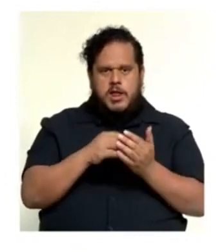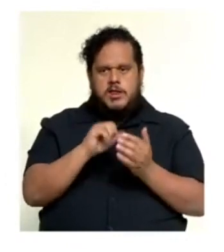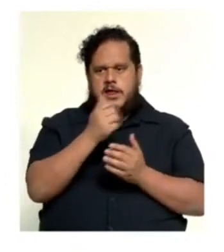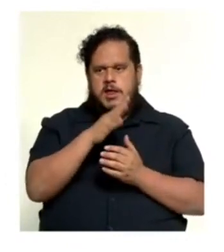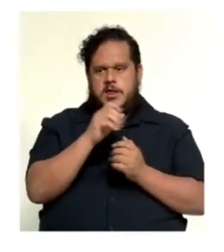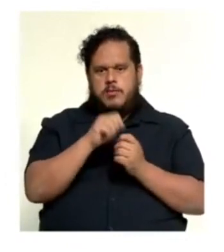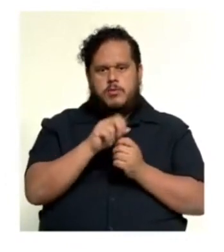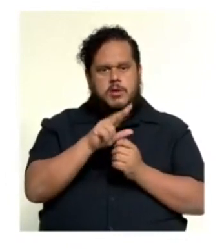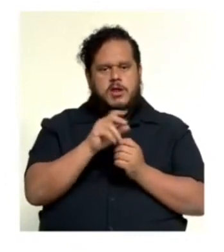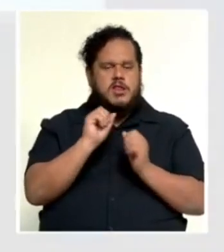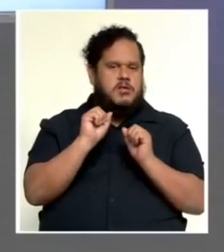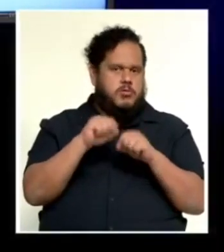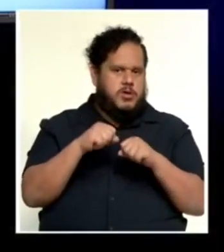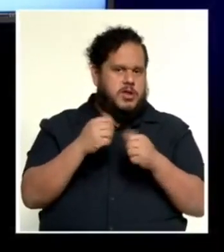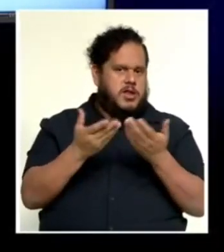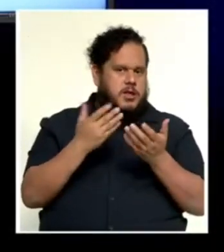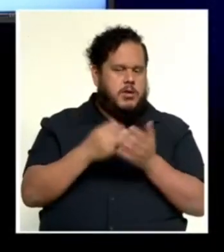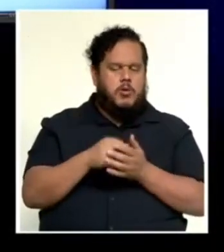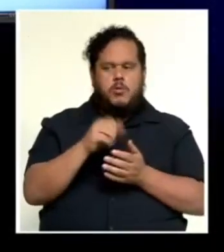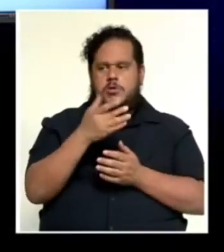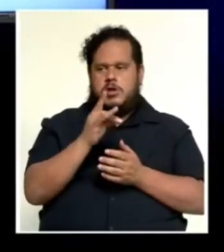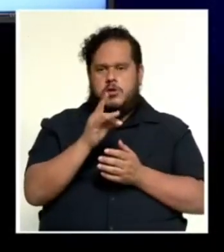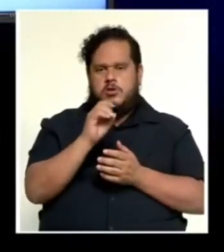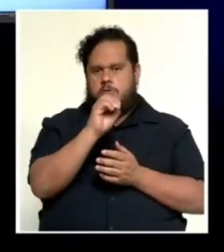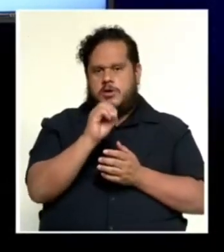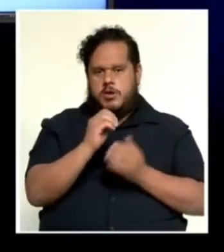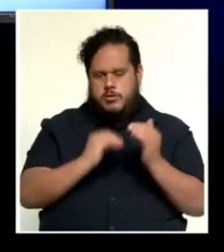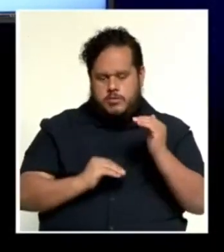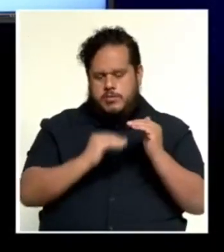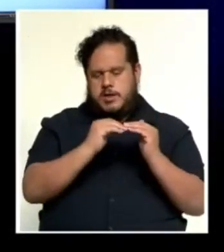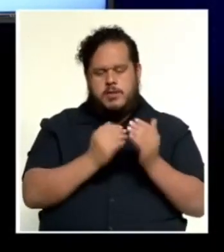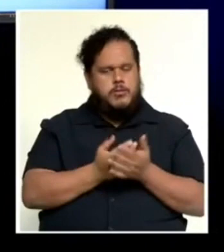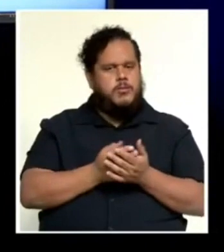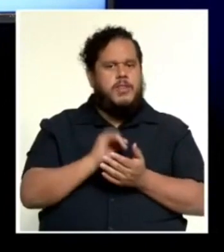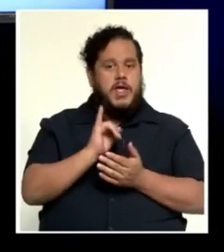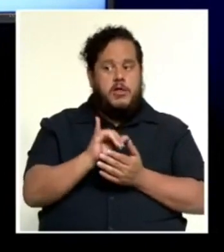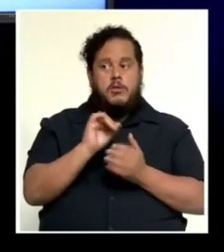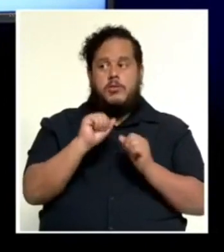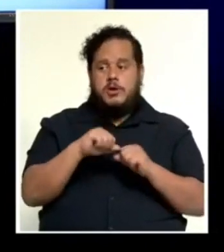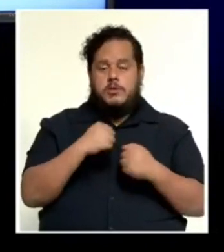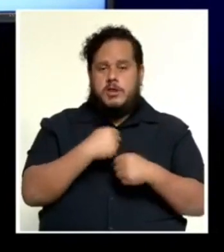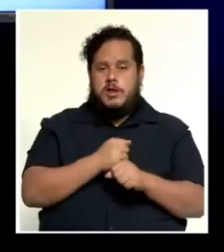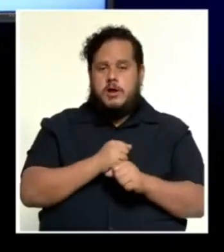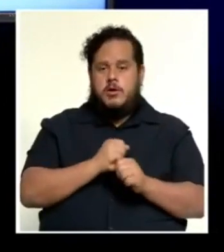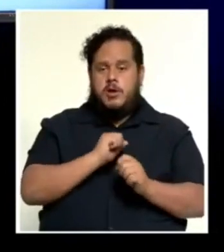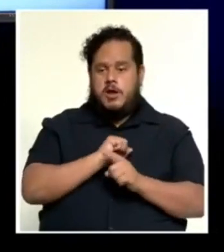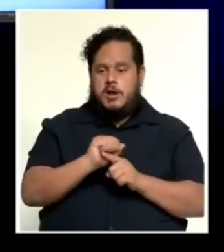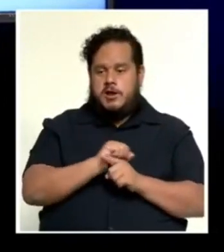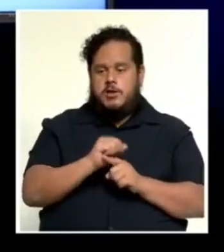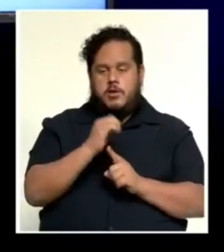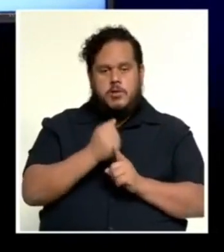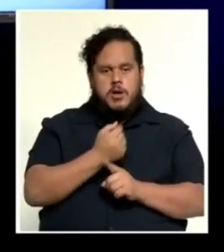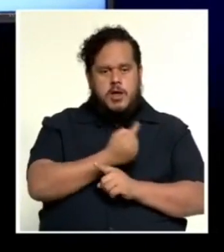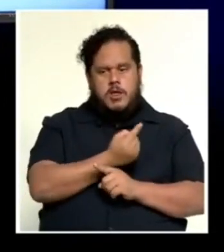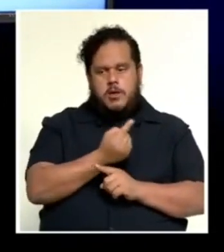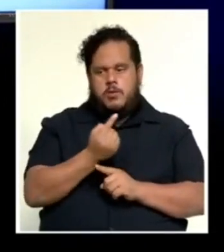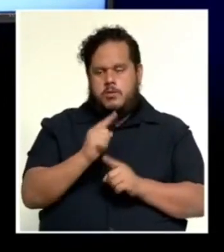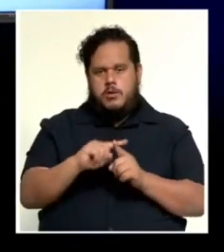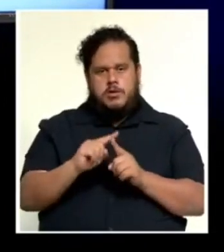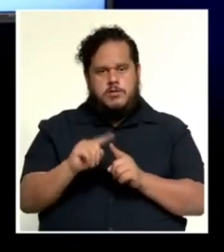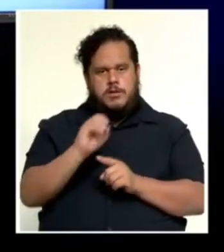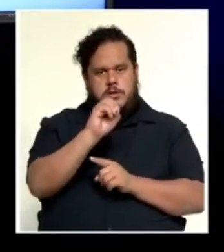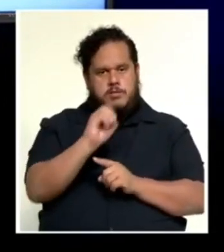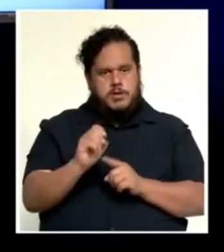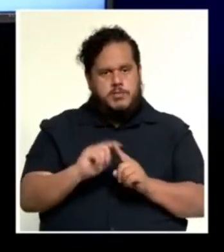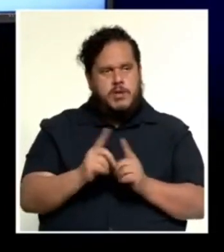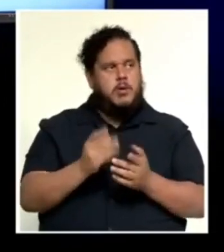hasta en un 18% máximo. ¿Ok? Ahora bien, eso podríamos hacerlo el ejercicio con cada uno de los diferentes porcentajes. Lo que